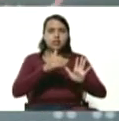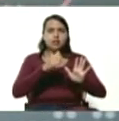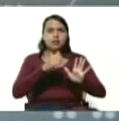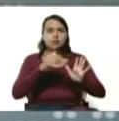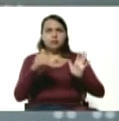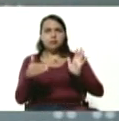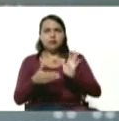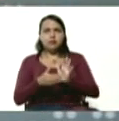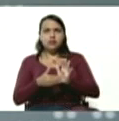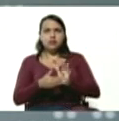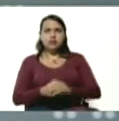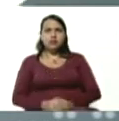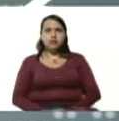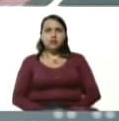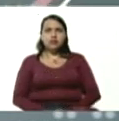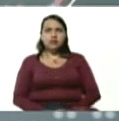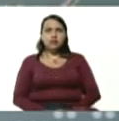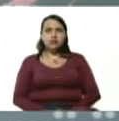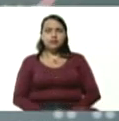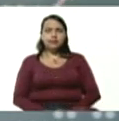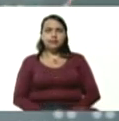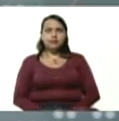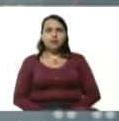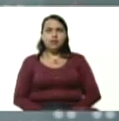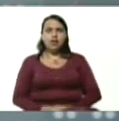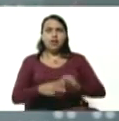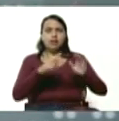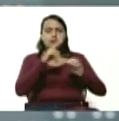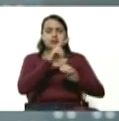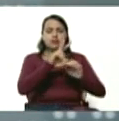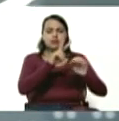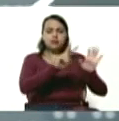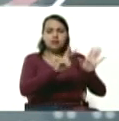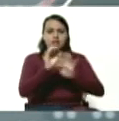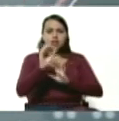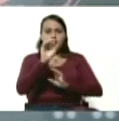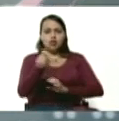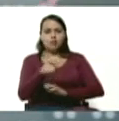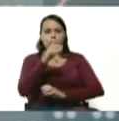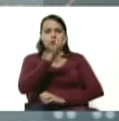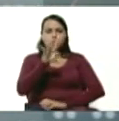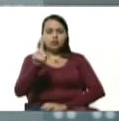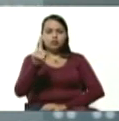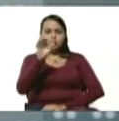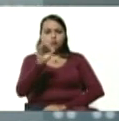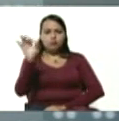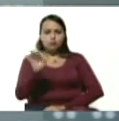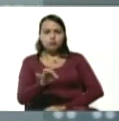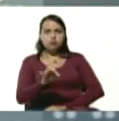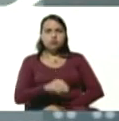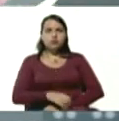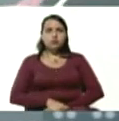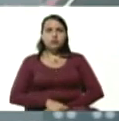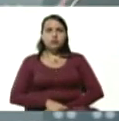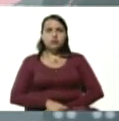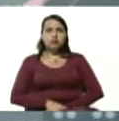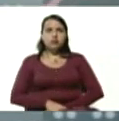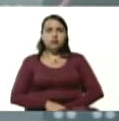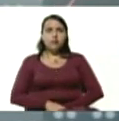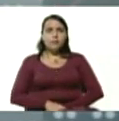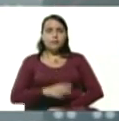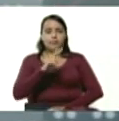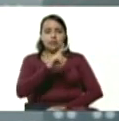70,41% del total de casos y 1.400 casos 29,6